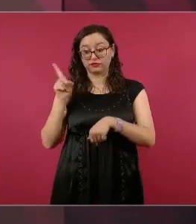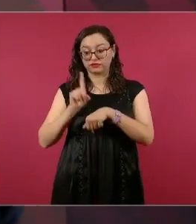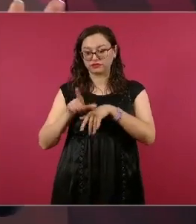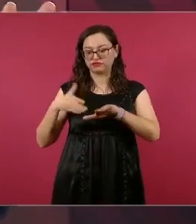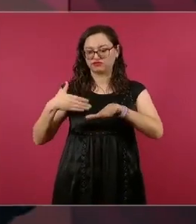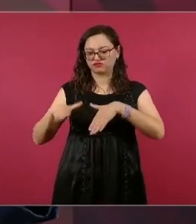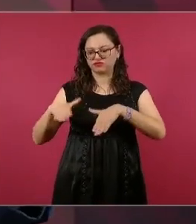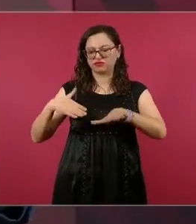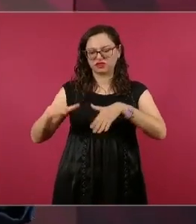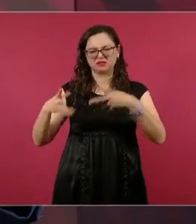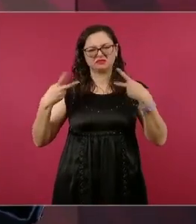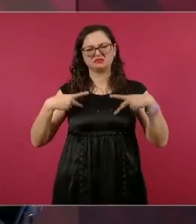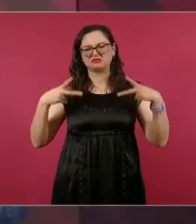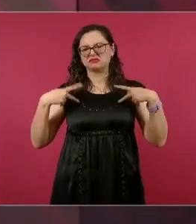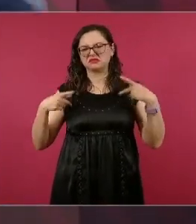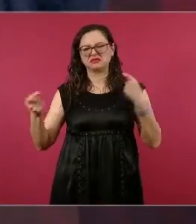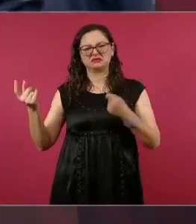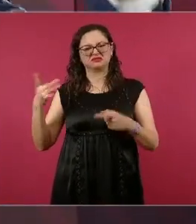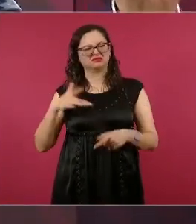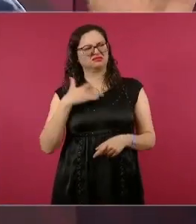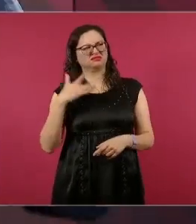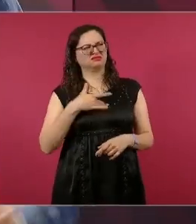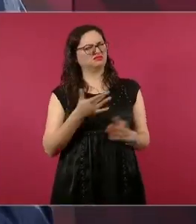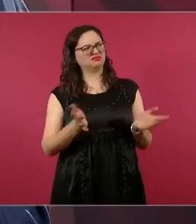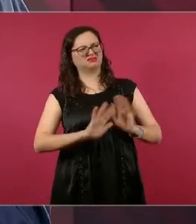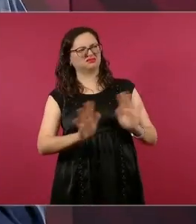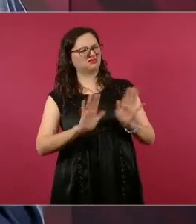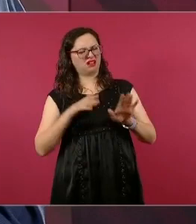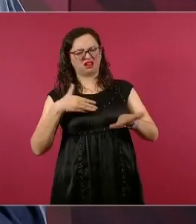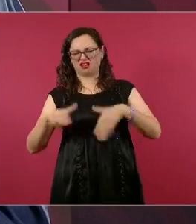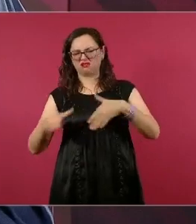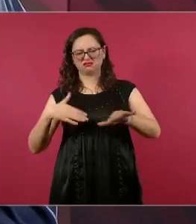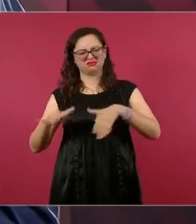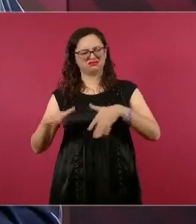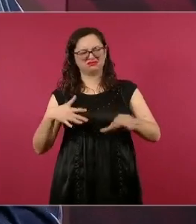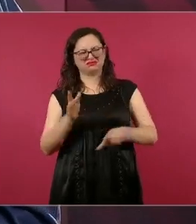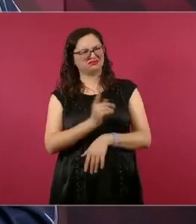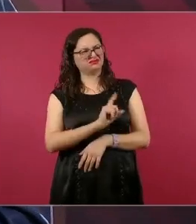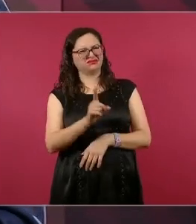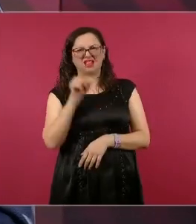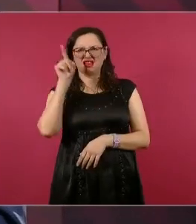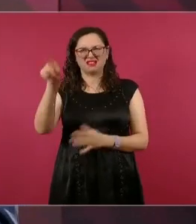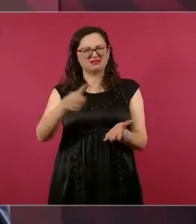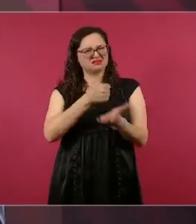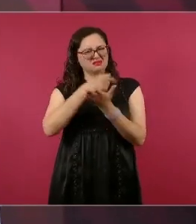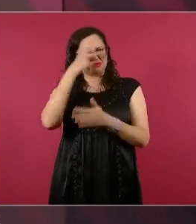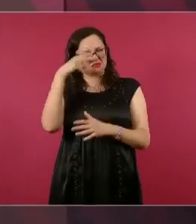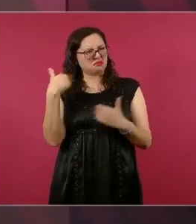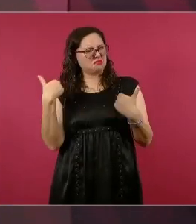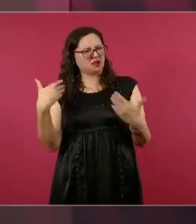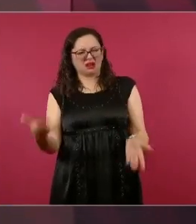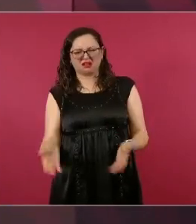Ya no queremos seguir caminando. ¿Para qué vamos a México?